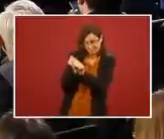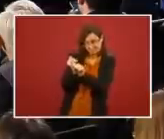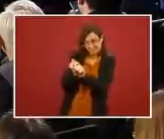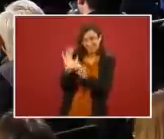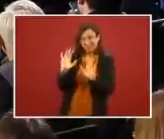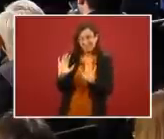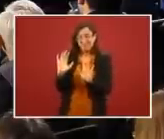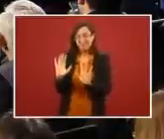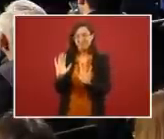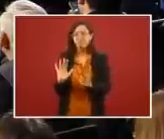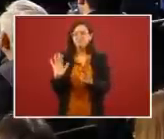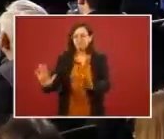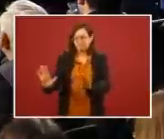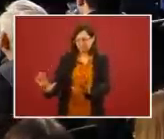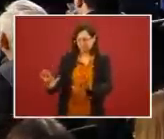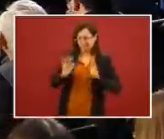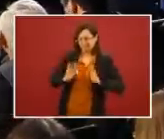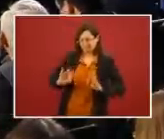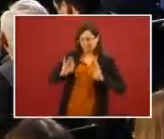allá voy, voy despacio.